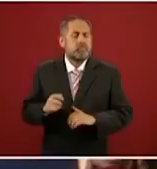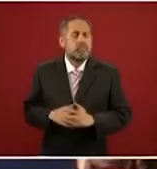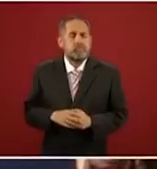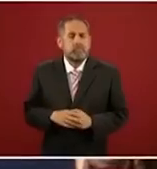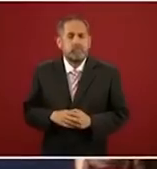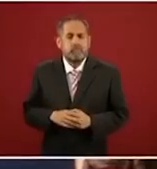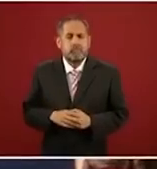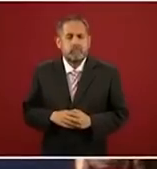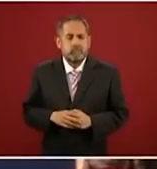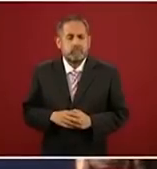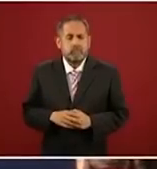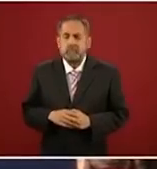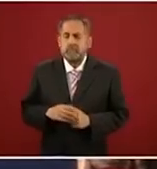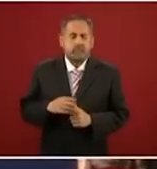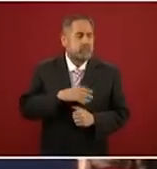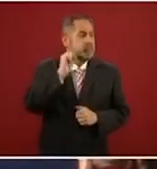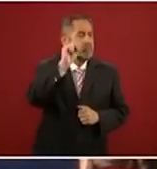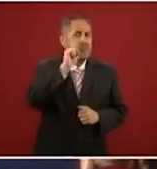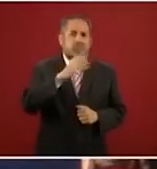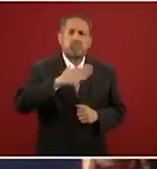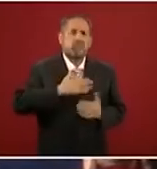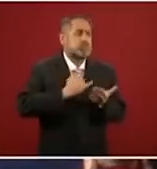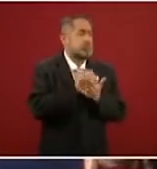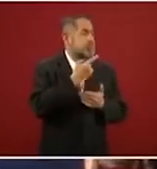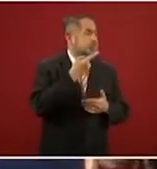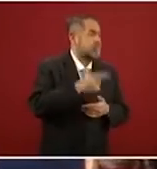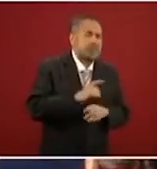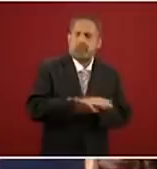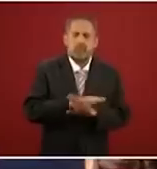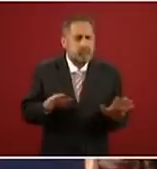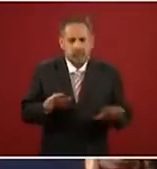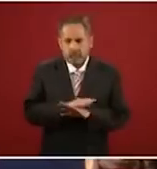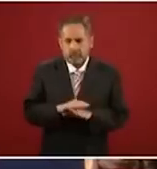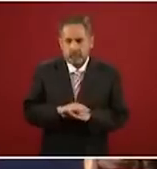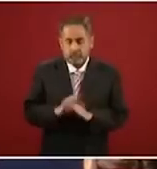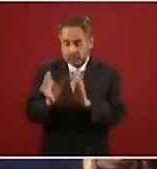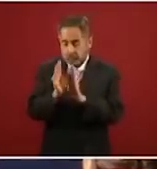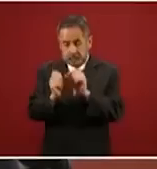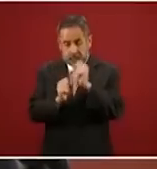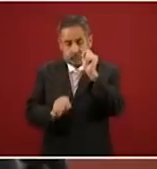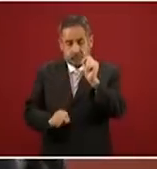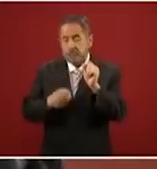en democracia en los sindicatos la constitución